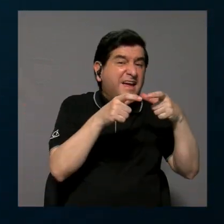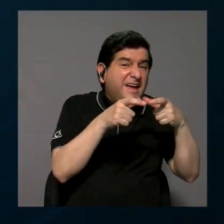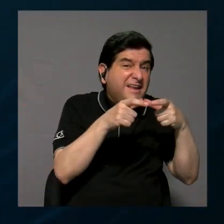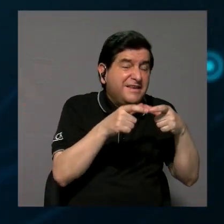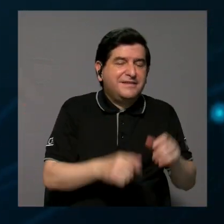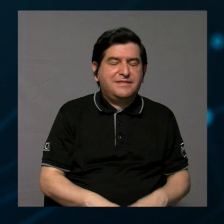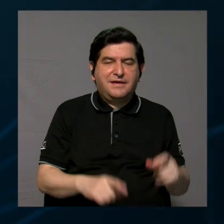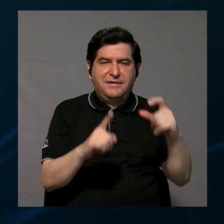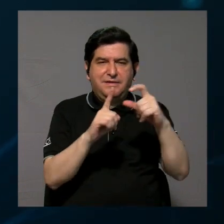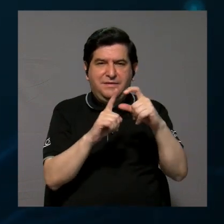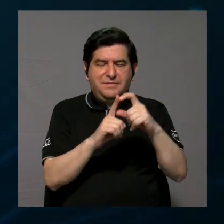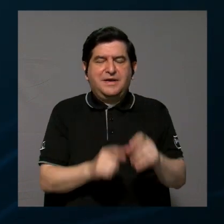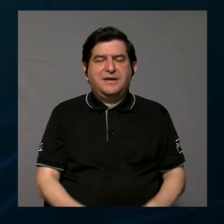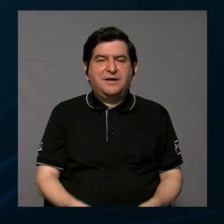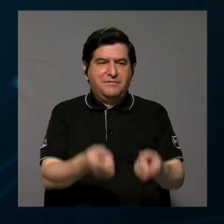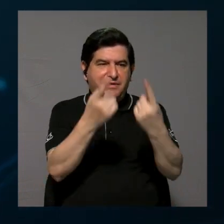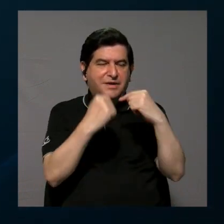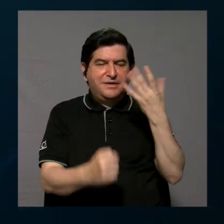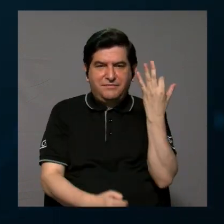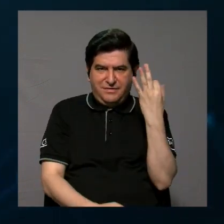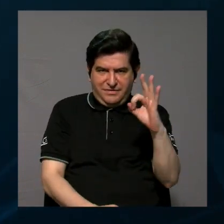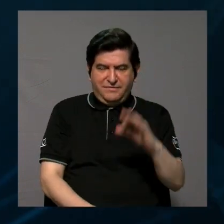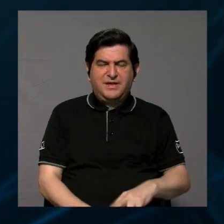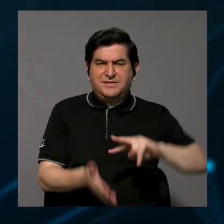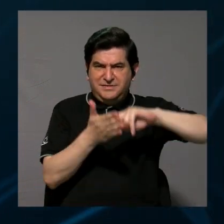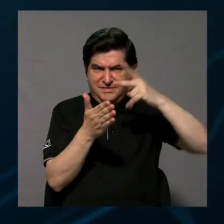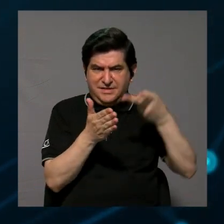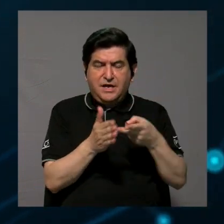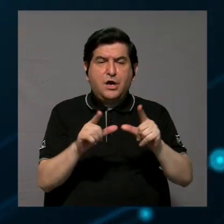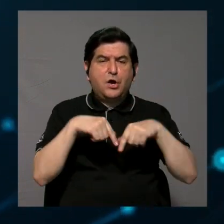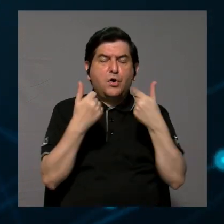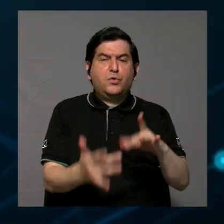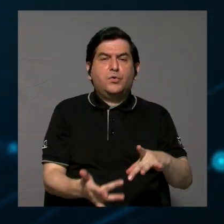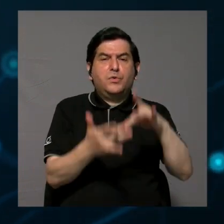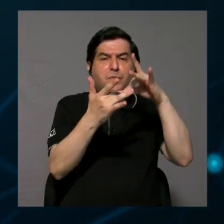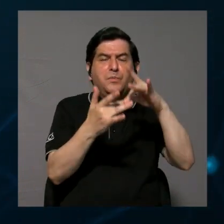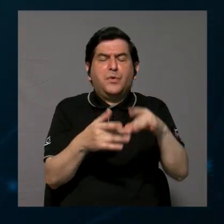Élite es un sustantivo que proviene de un vocablo francés y significa